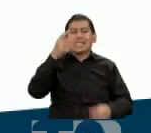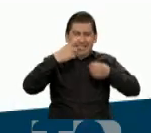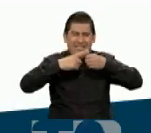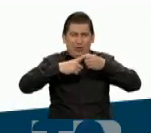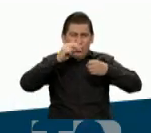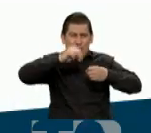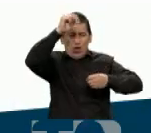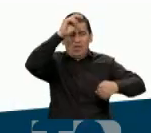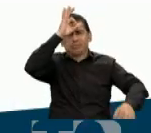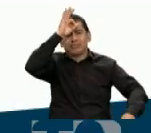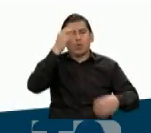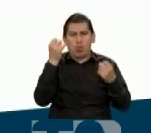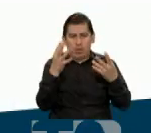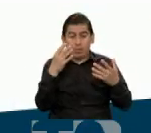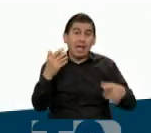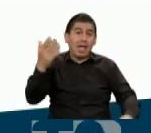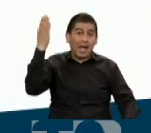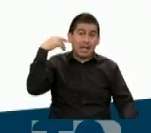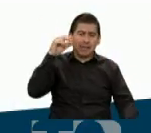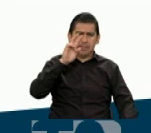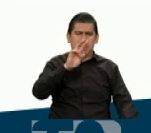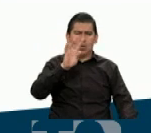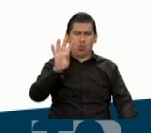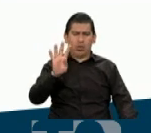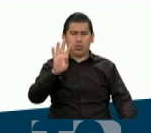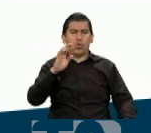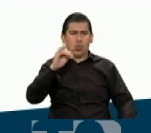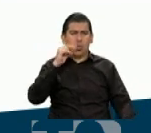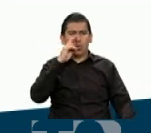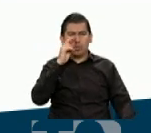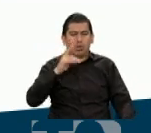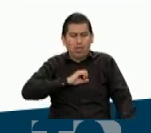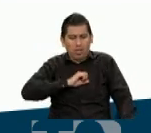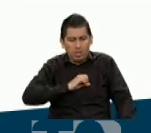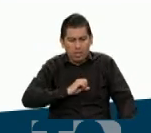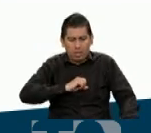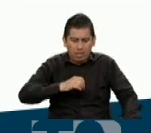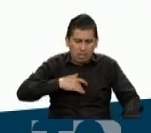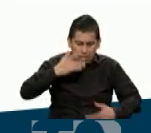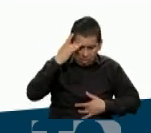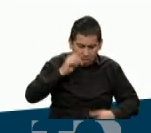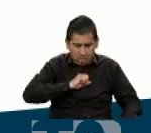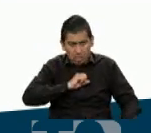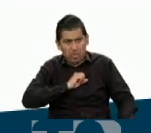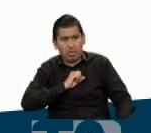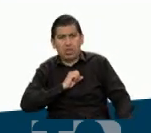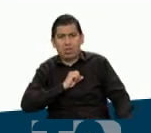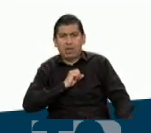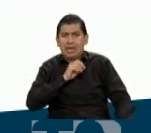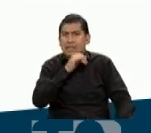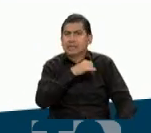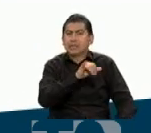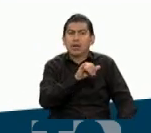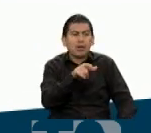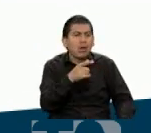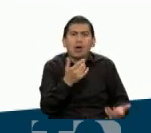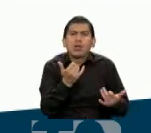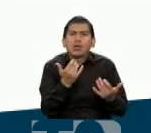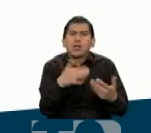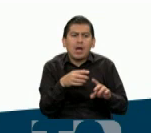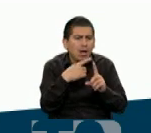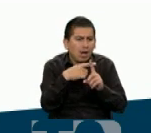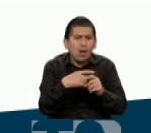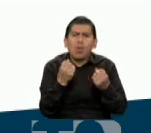Quito, un paciente ingresó el pasado 24 de junio con síntomas de COVID-19 y hasta la fecha, el valor a pagar suma